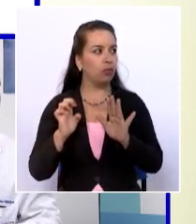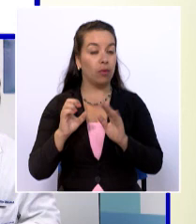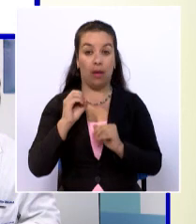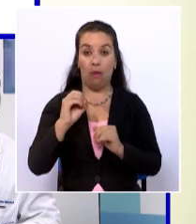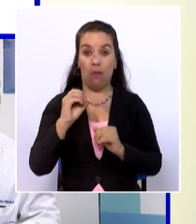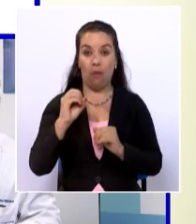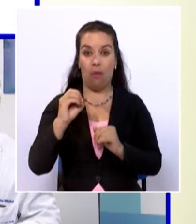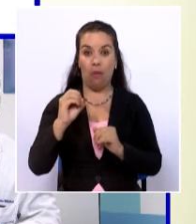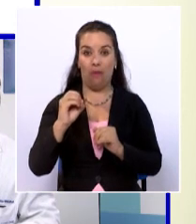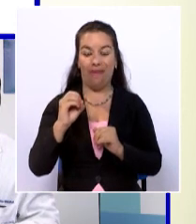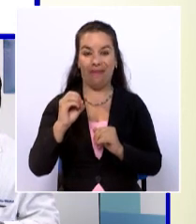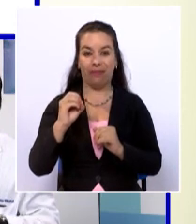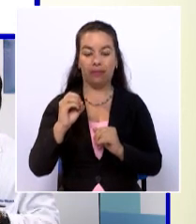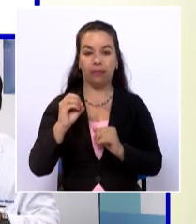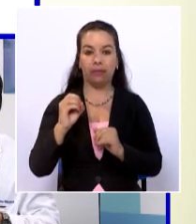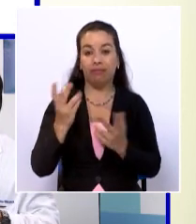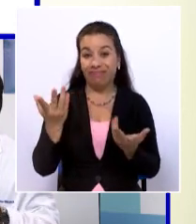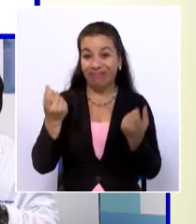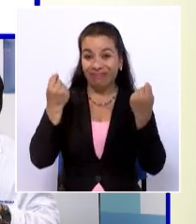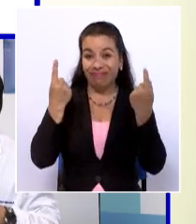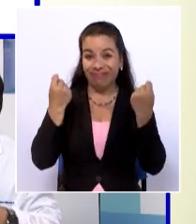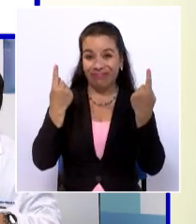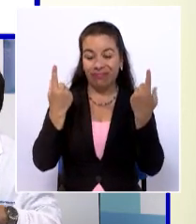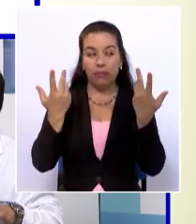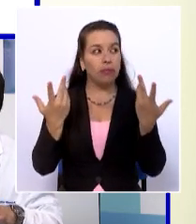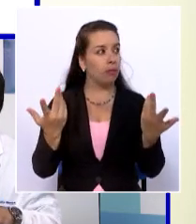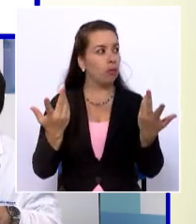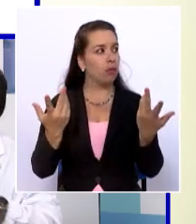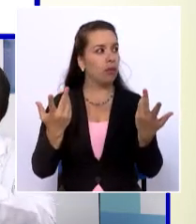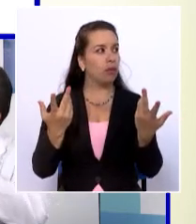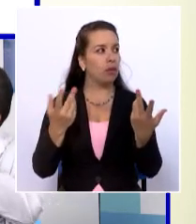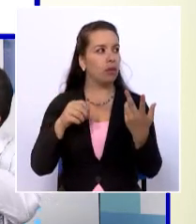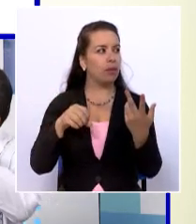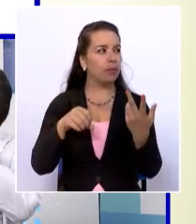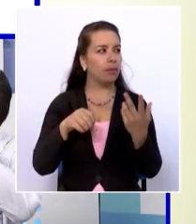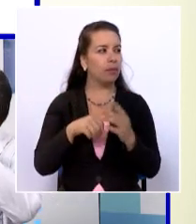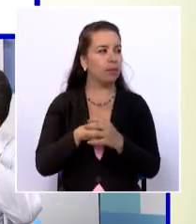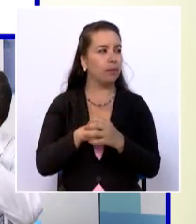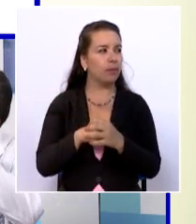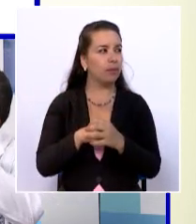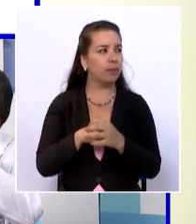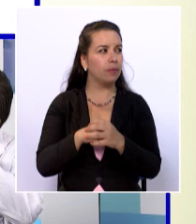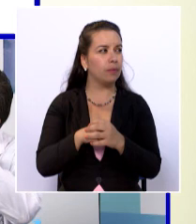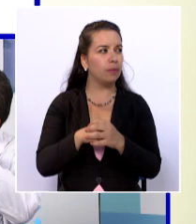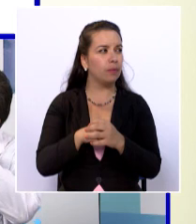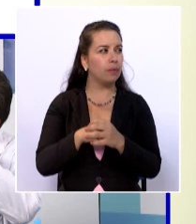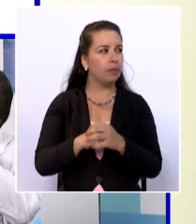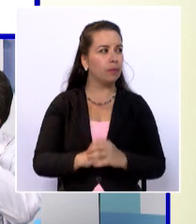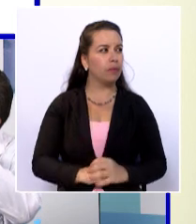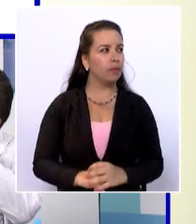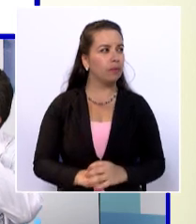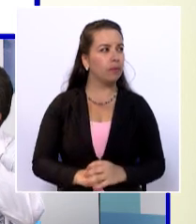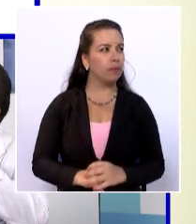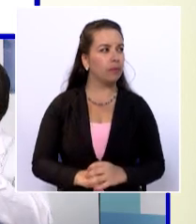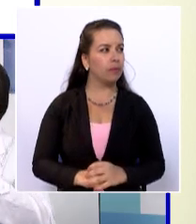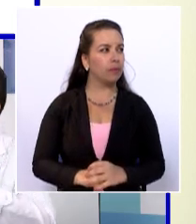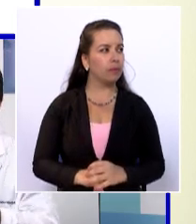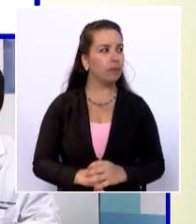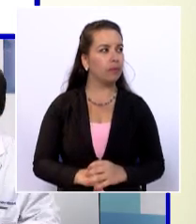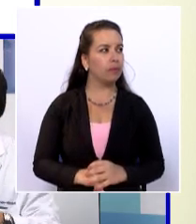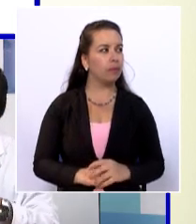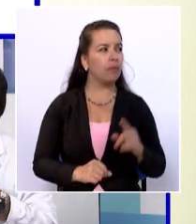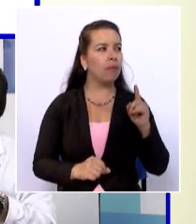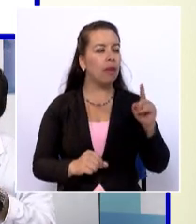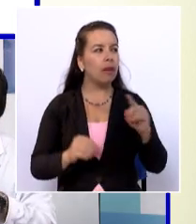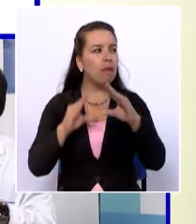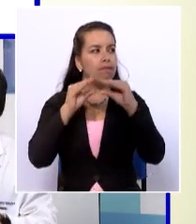si me entiendes entonces la parte periférica está libre ese borde citó como desde cogen citó está libre